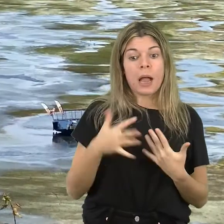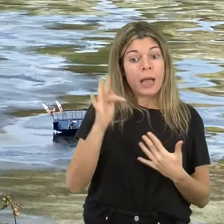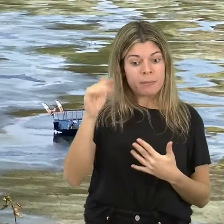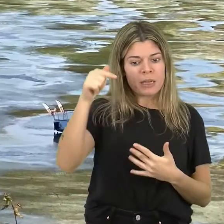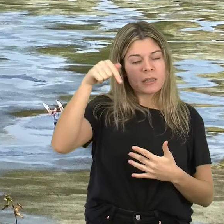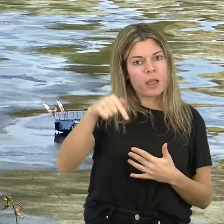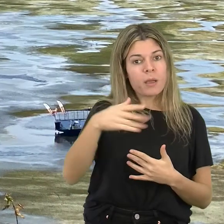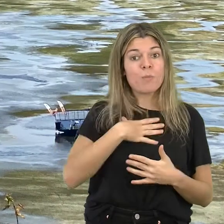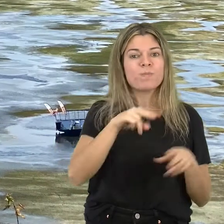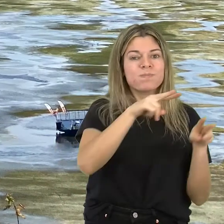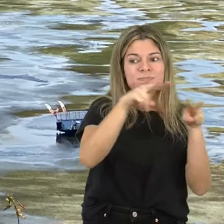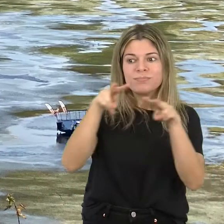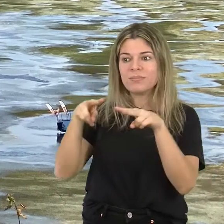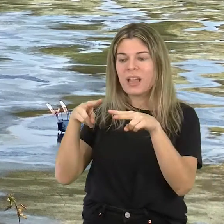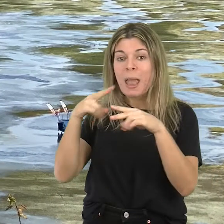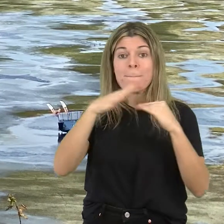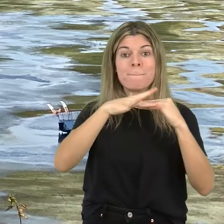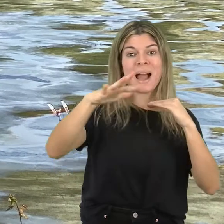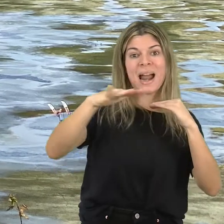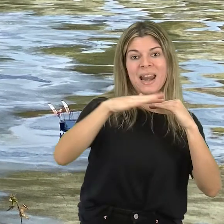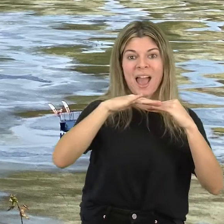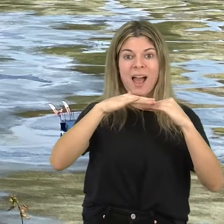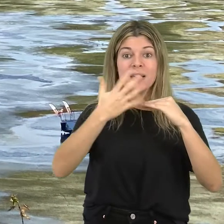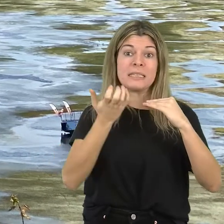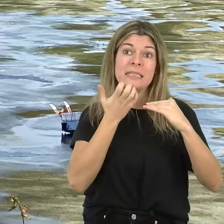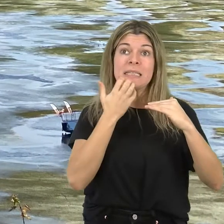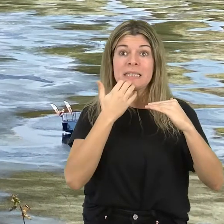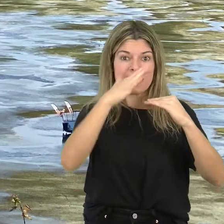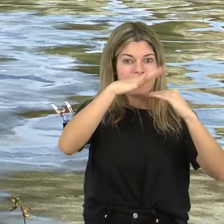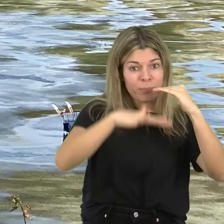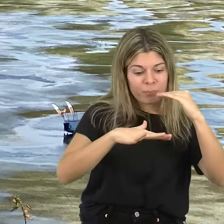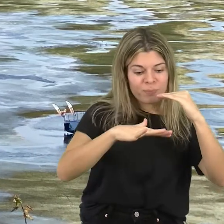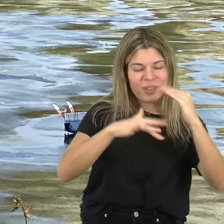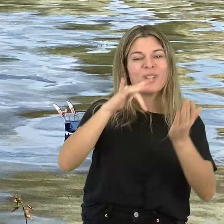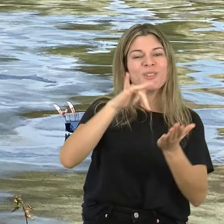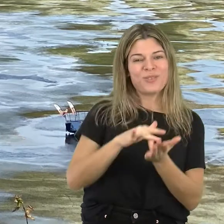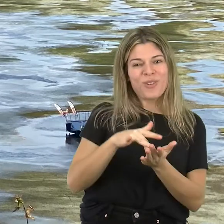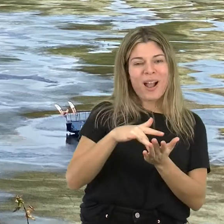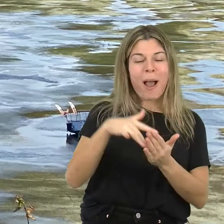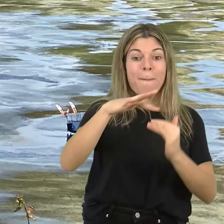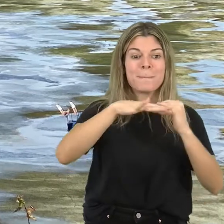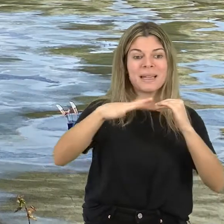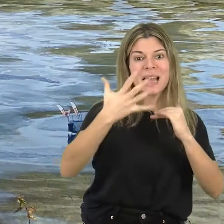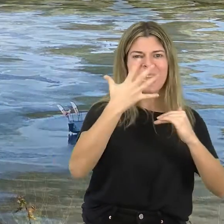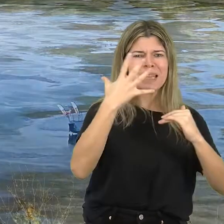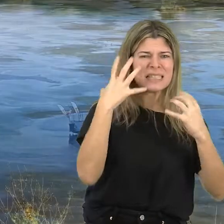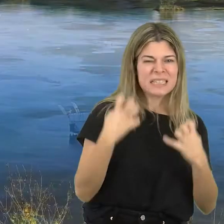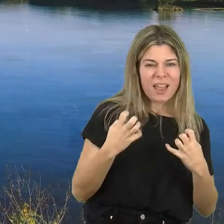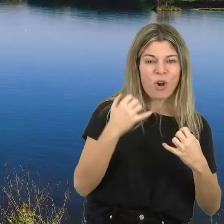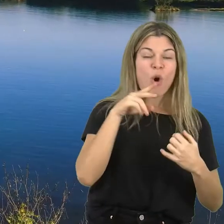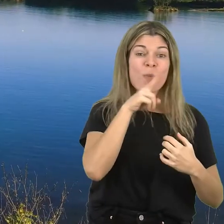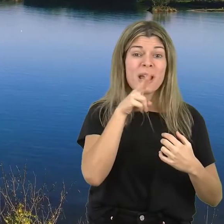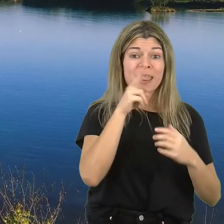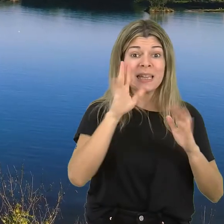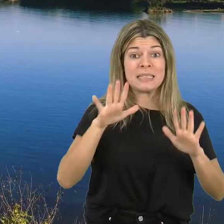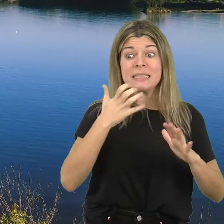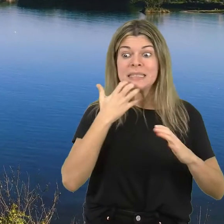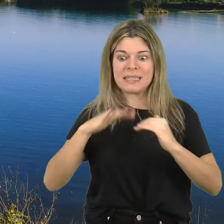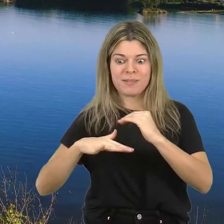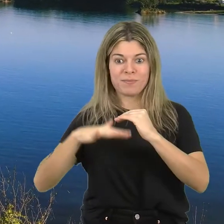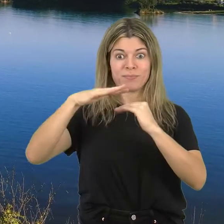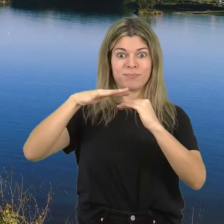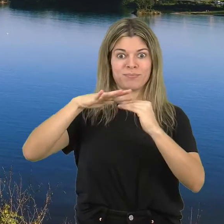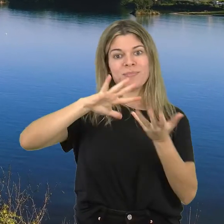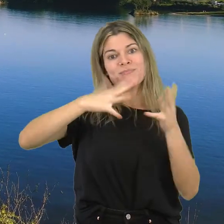Además, desde este punto podrás observar cómo el efecto de las mareas nos regala un paisaje seco y verde en bajamar o azul si la marea está en